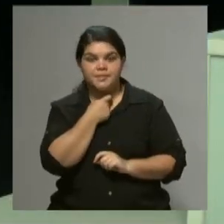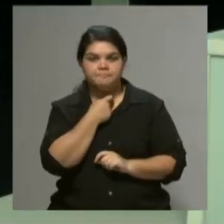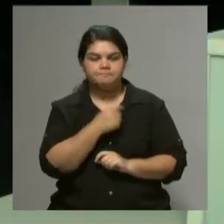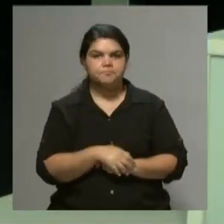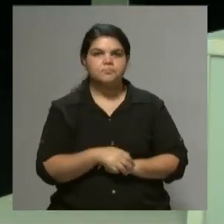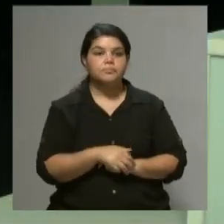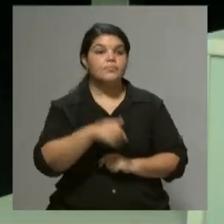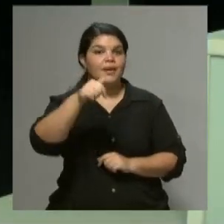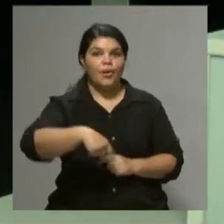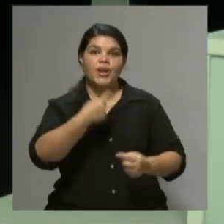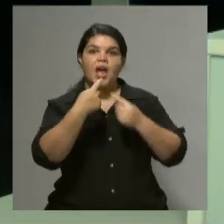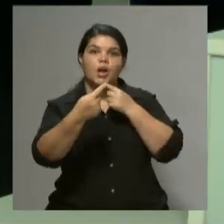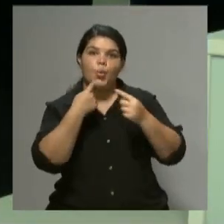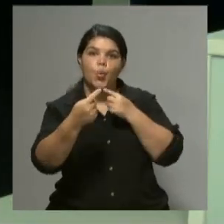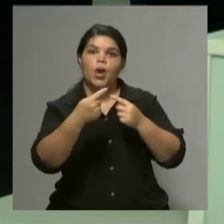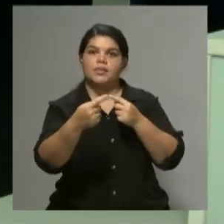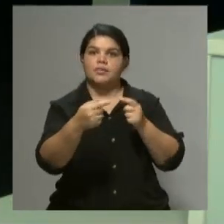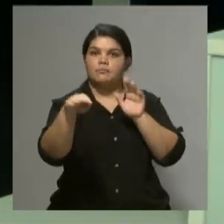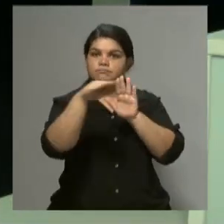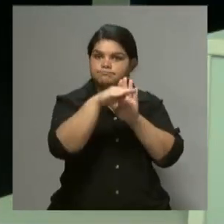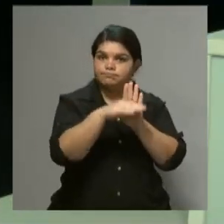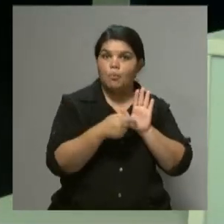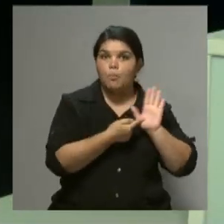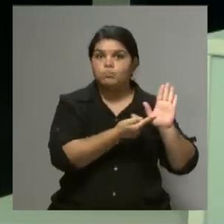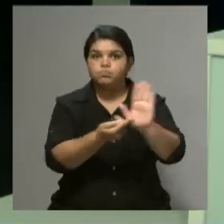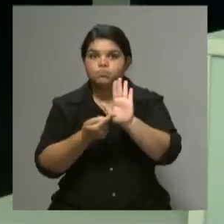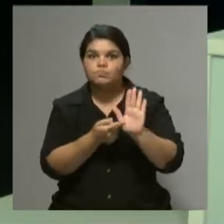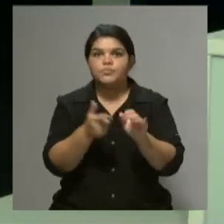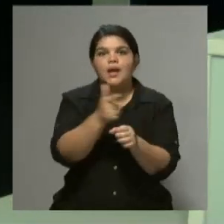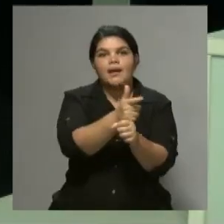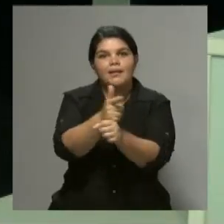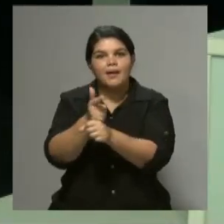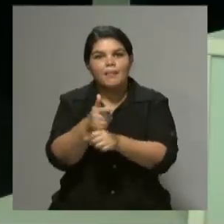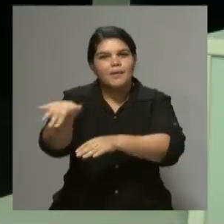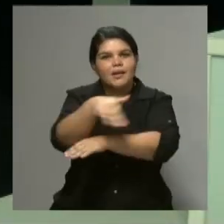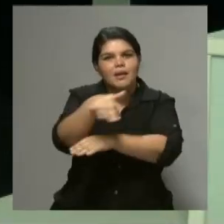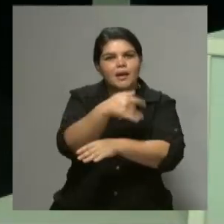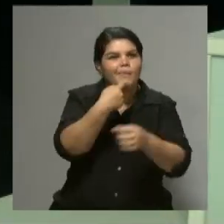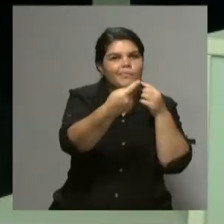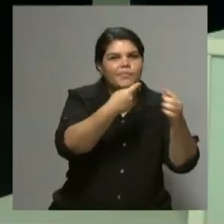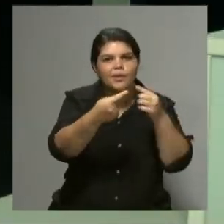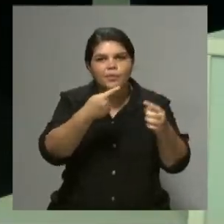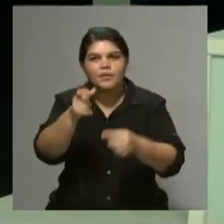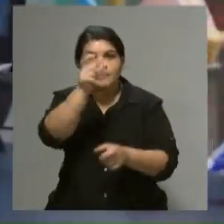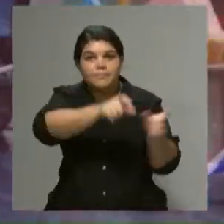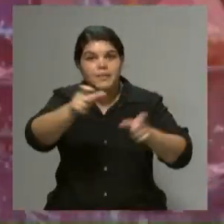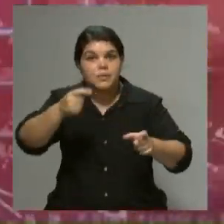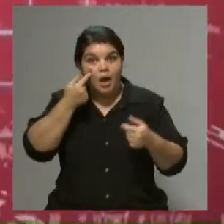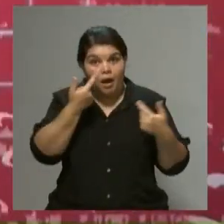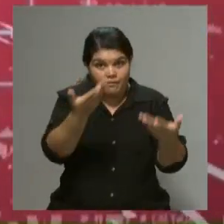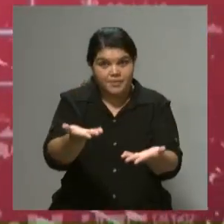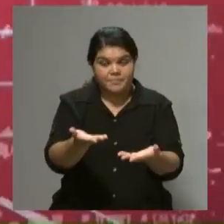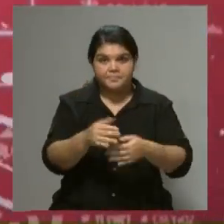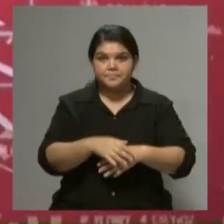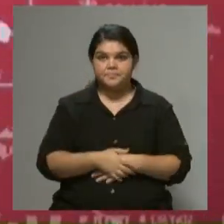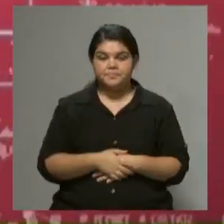con gente de Mendoza en la calle. Salimos con la cámara a ver cuál es la situación laboral de muchos mendocinos. Perfecto. Te invito a verla.